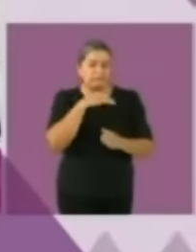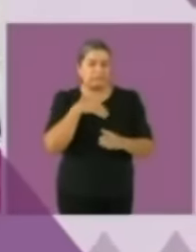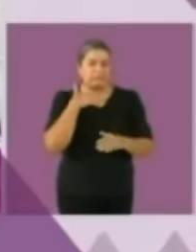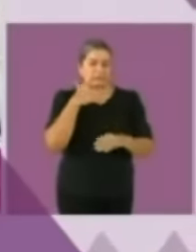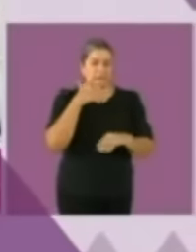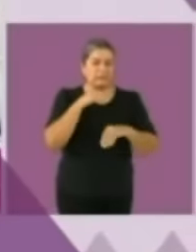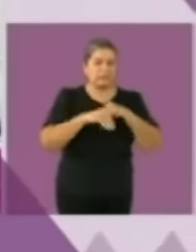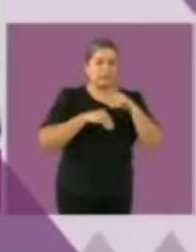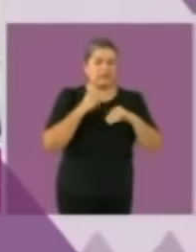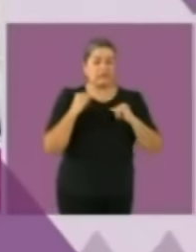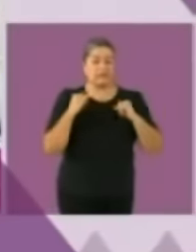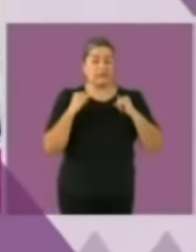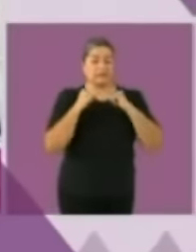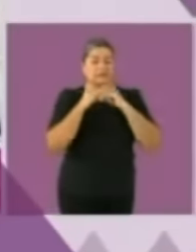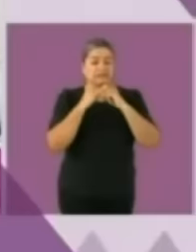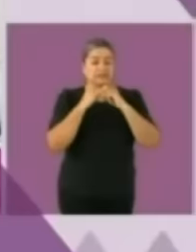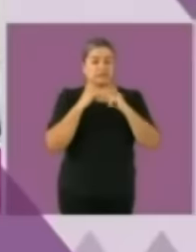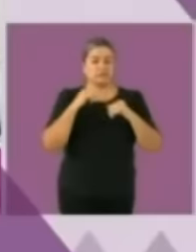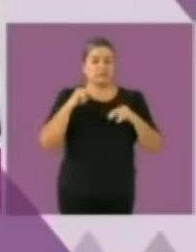ojos,